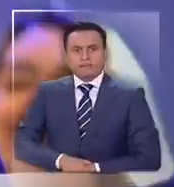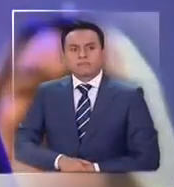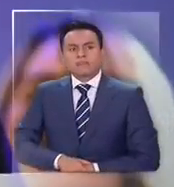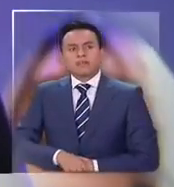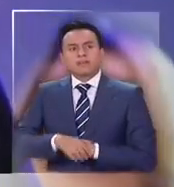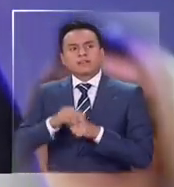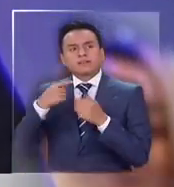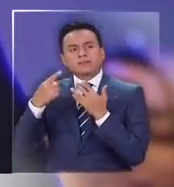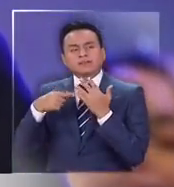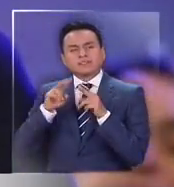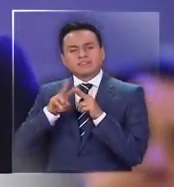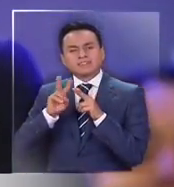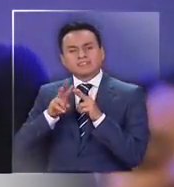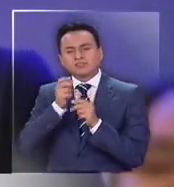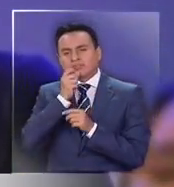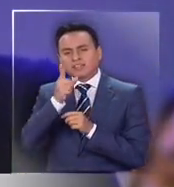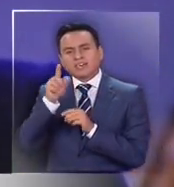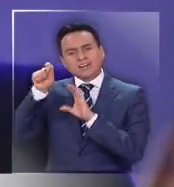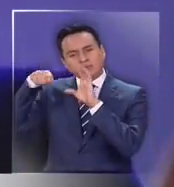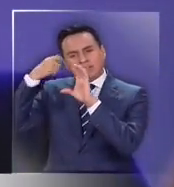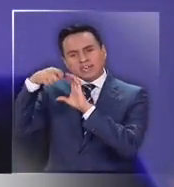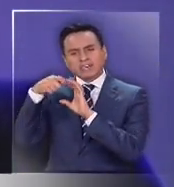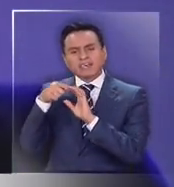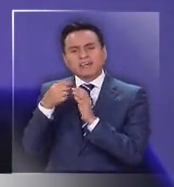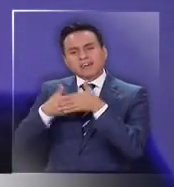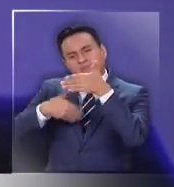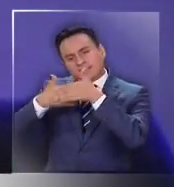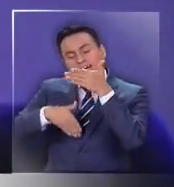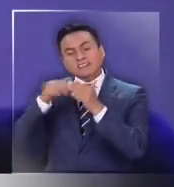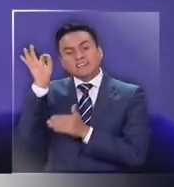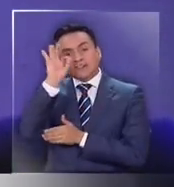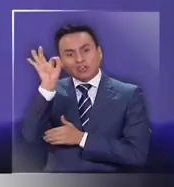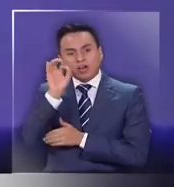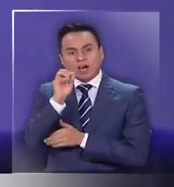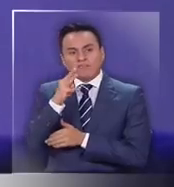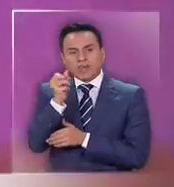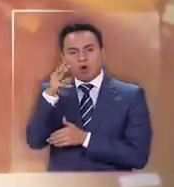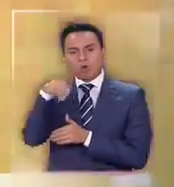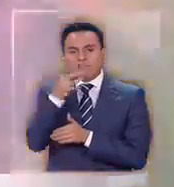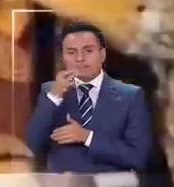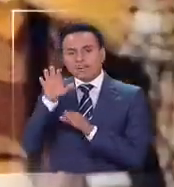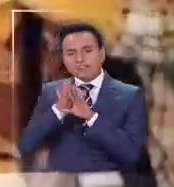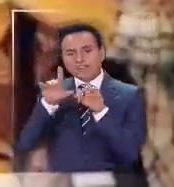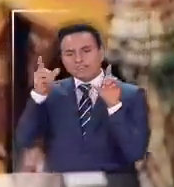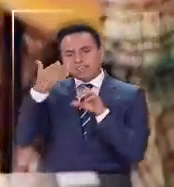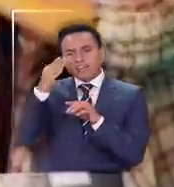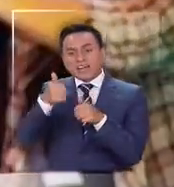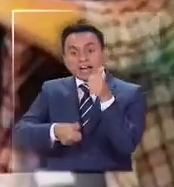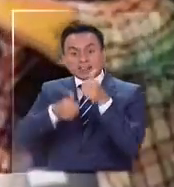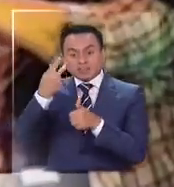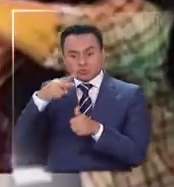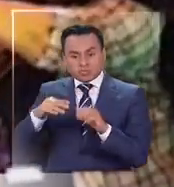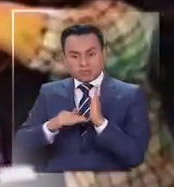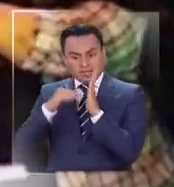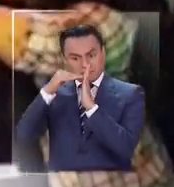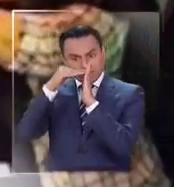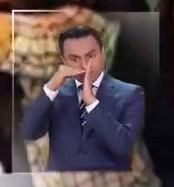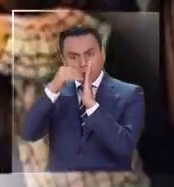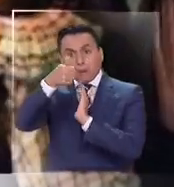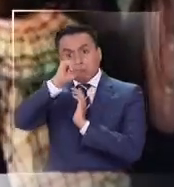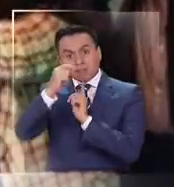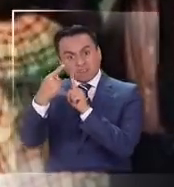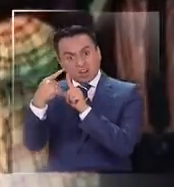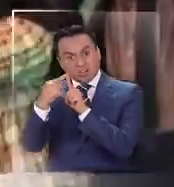Entre las prácticas denunciadas en el reportaje de la revista El Sábado, que Abreu citaba a actrices a hacer castings en su departamento de forma